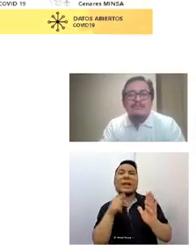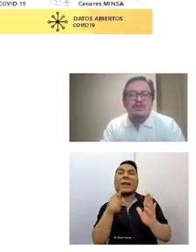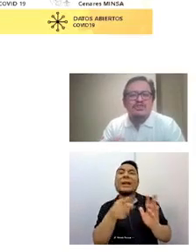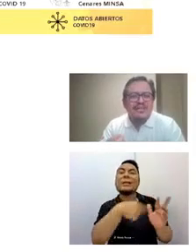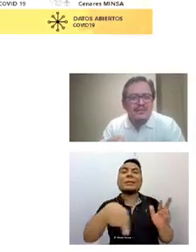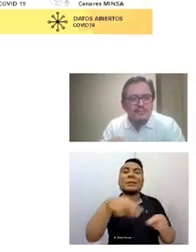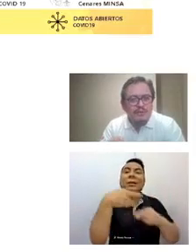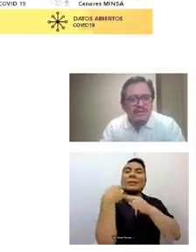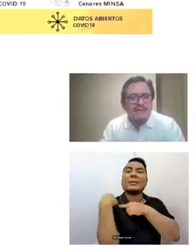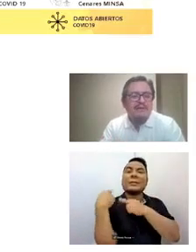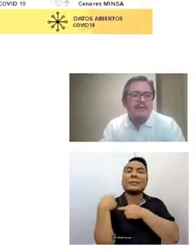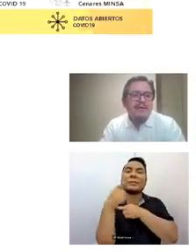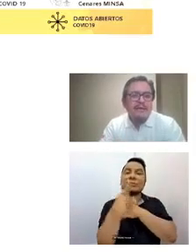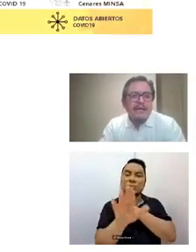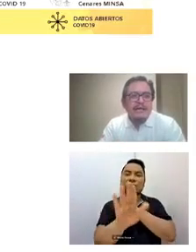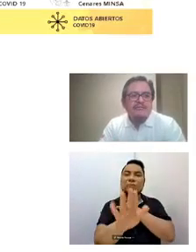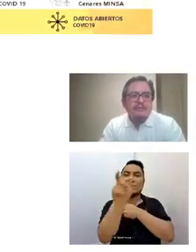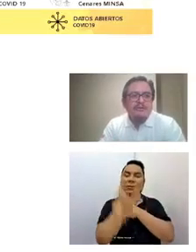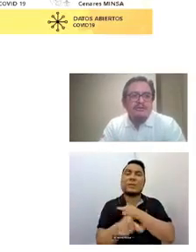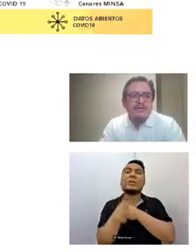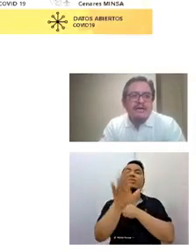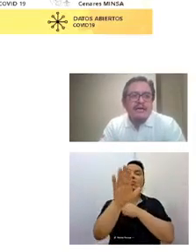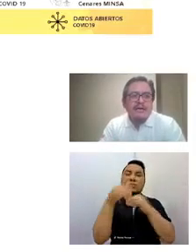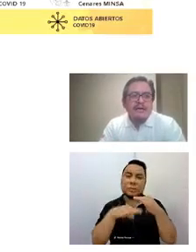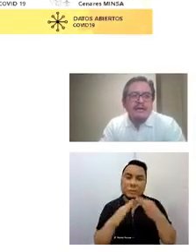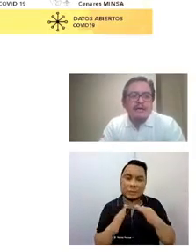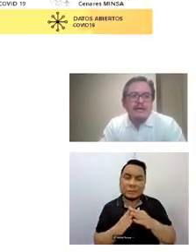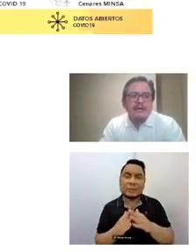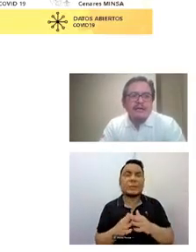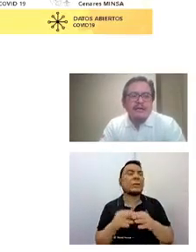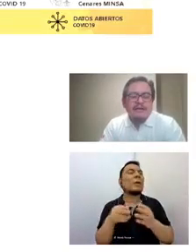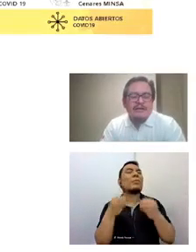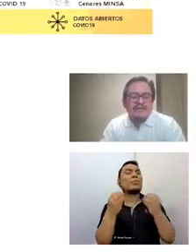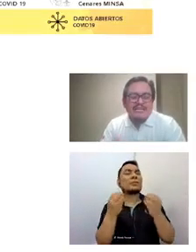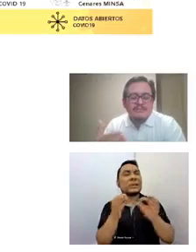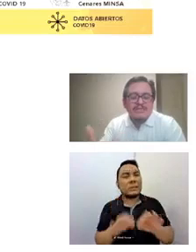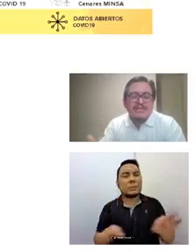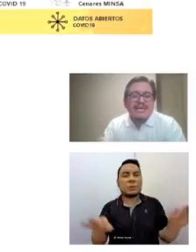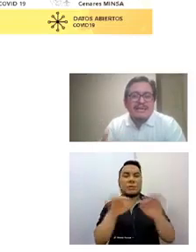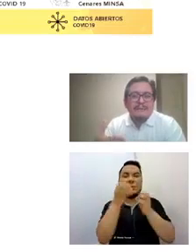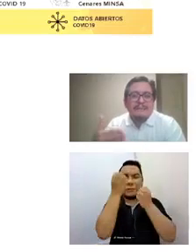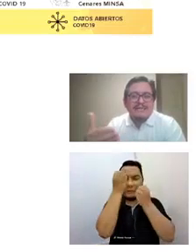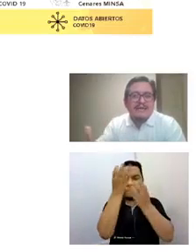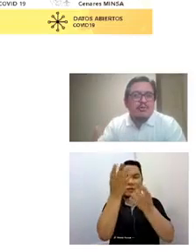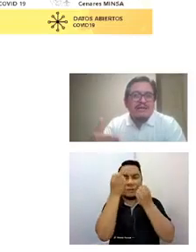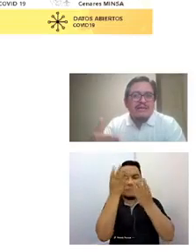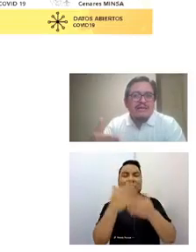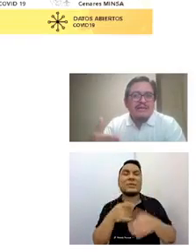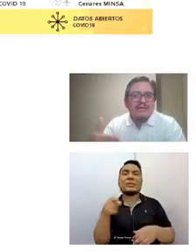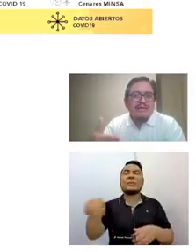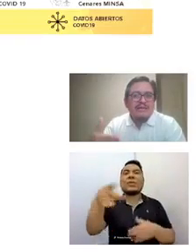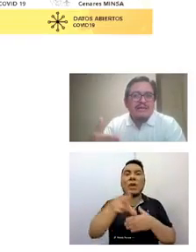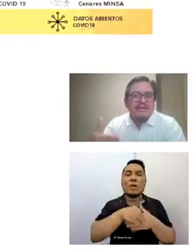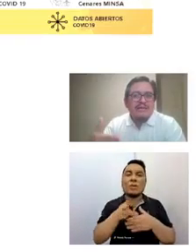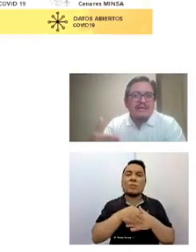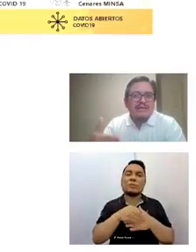nuestras casas. Por eso es tan importante que la información sea transmitida y repetida cuantas